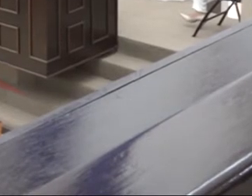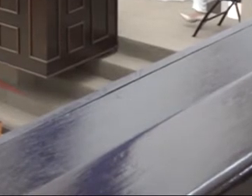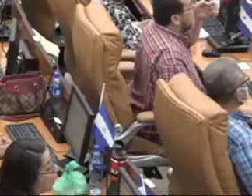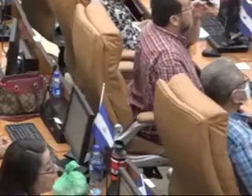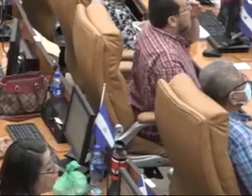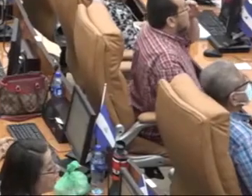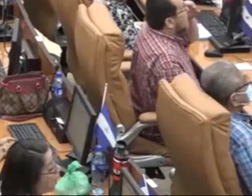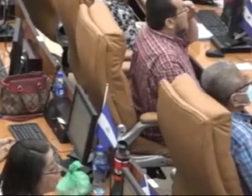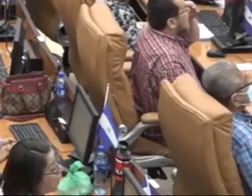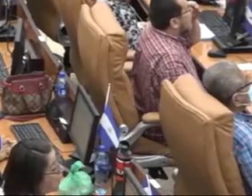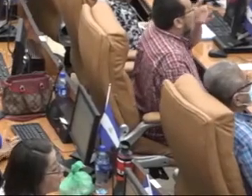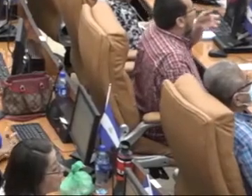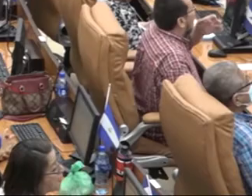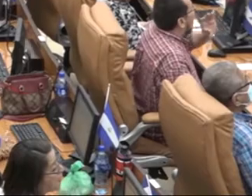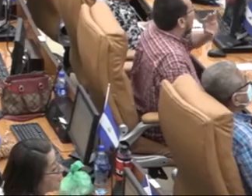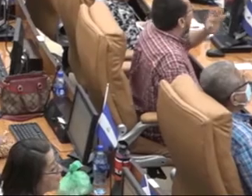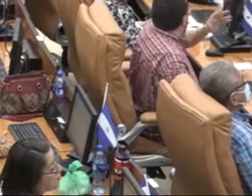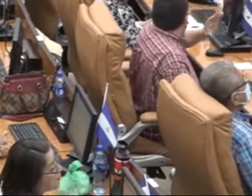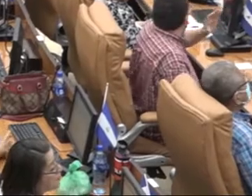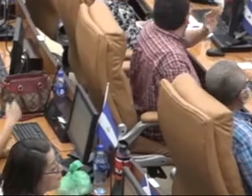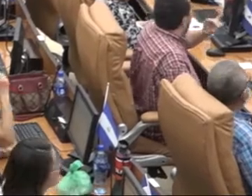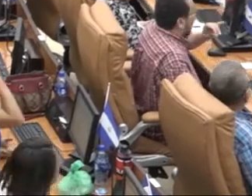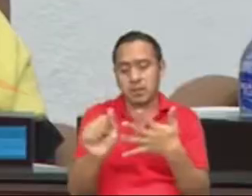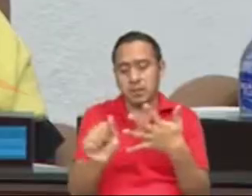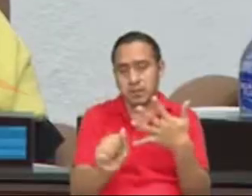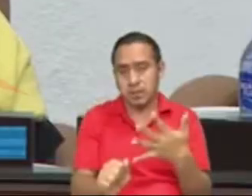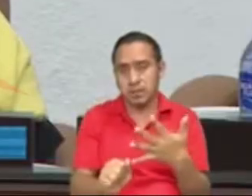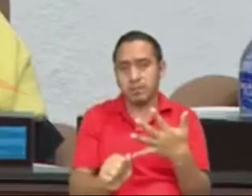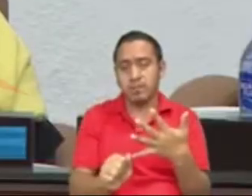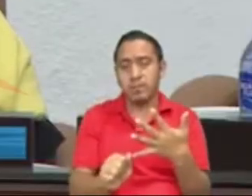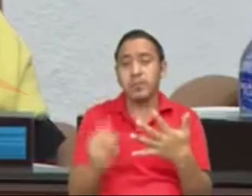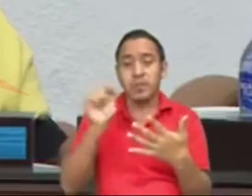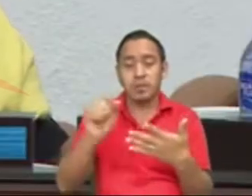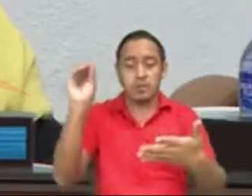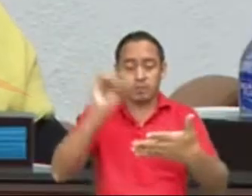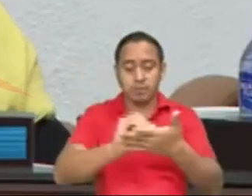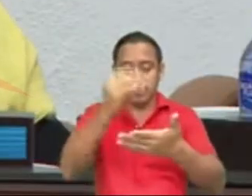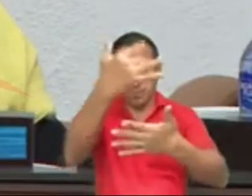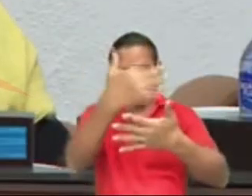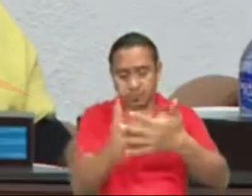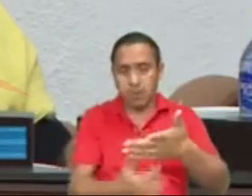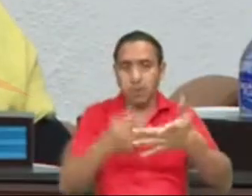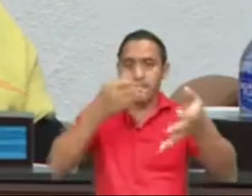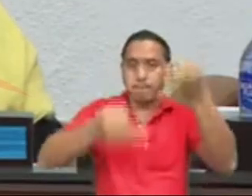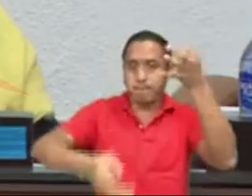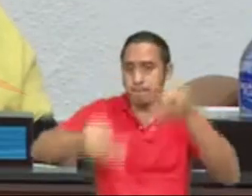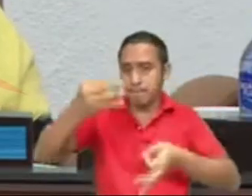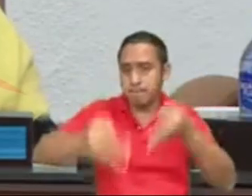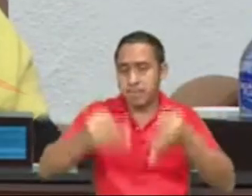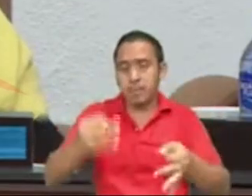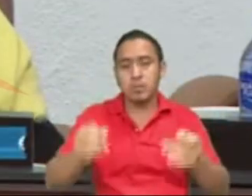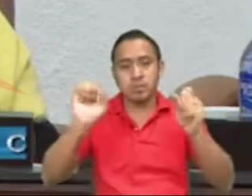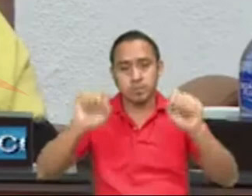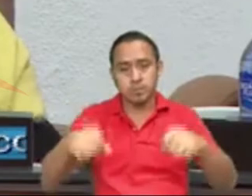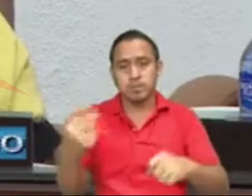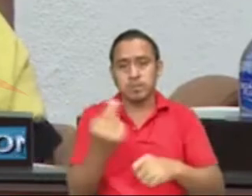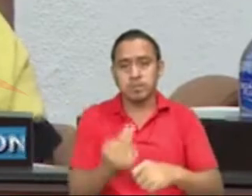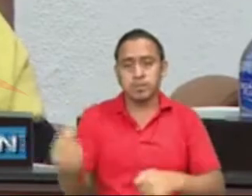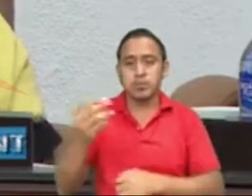las recomendaciones de organismos internacionales. Que se establece el régimen jurídico aplicable a